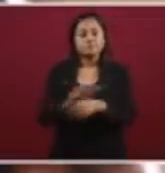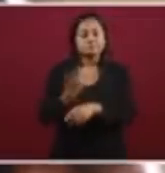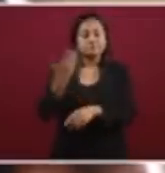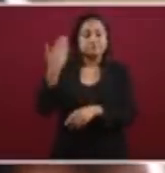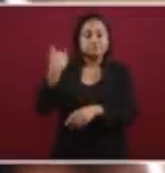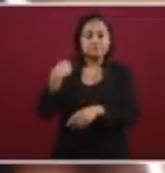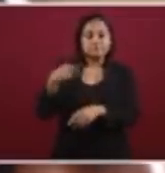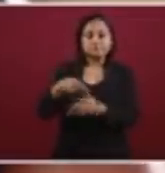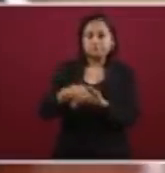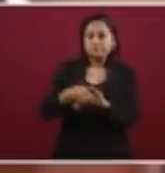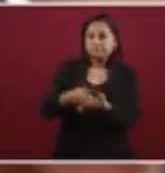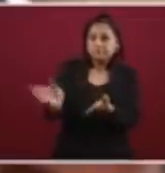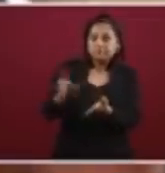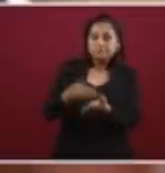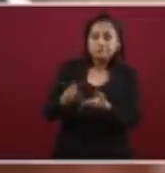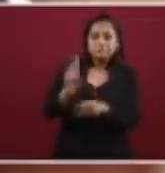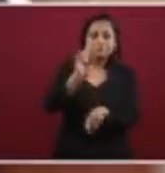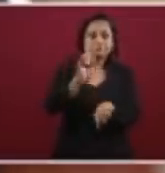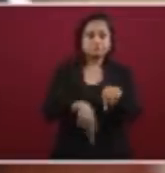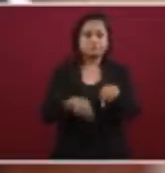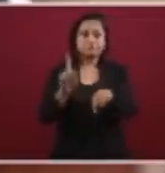sector eléctrico presidente